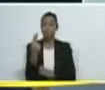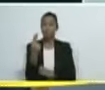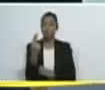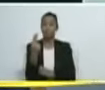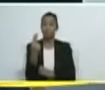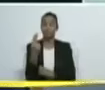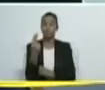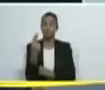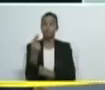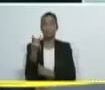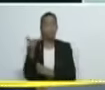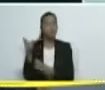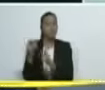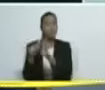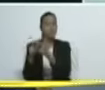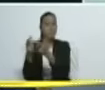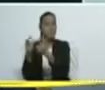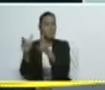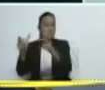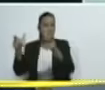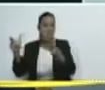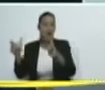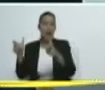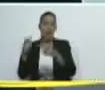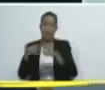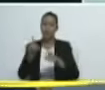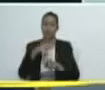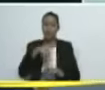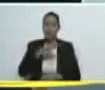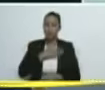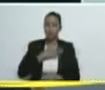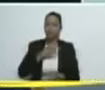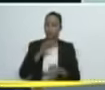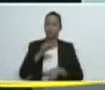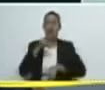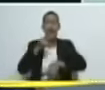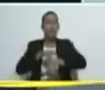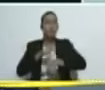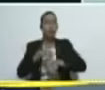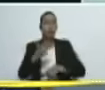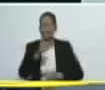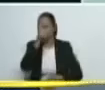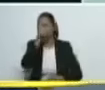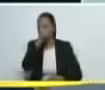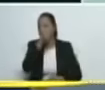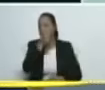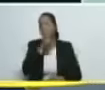Pero a nosotros lo que caracteriza esta época es la resistencia.